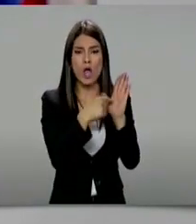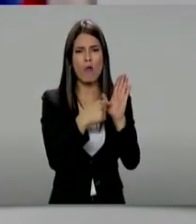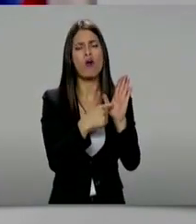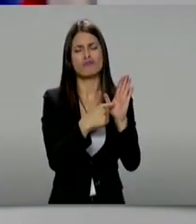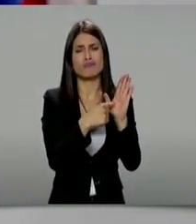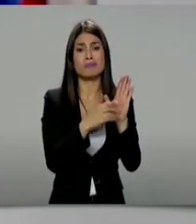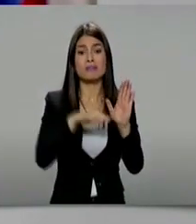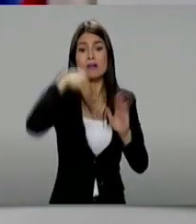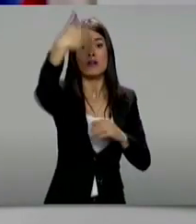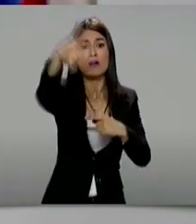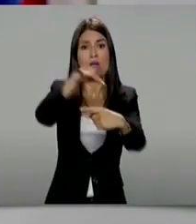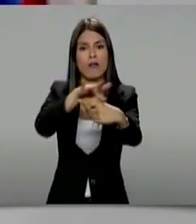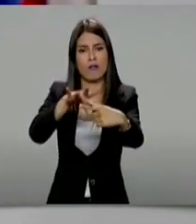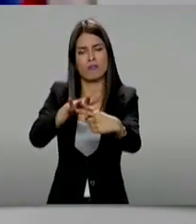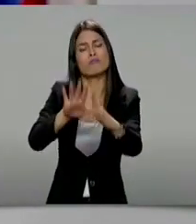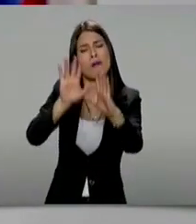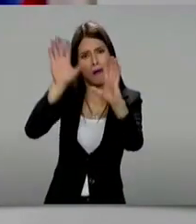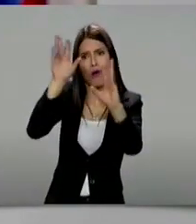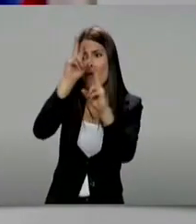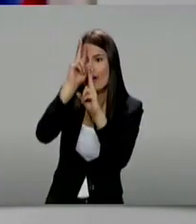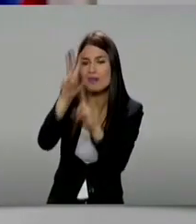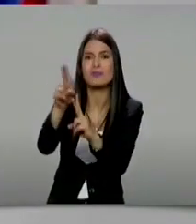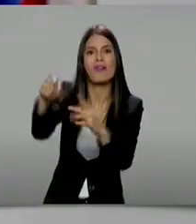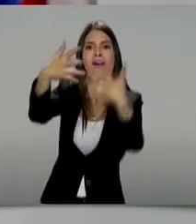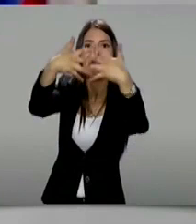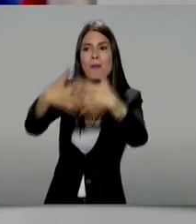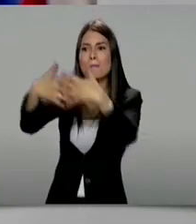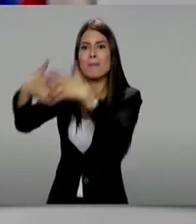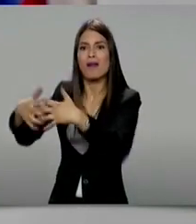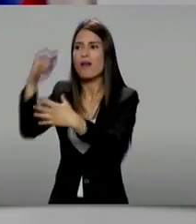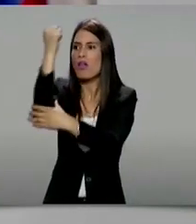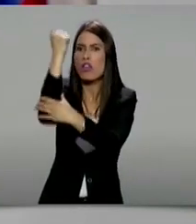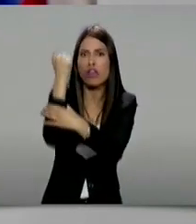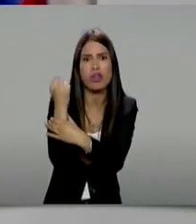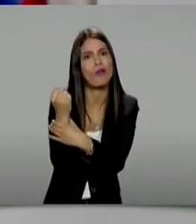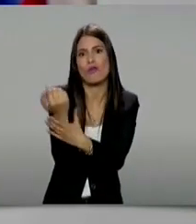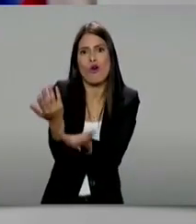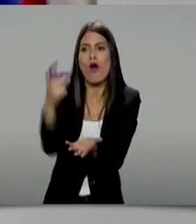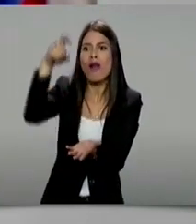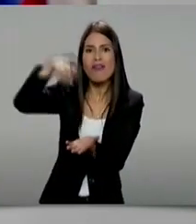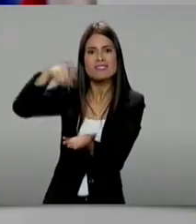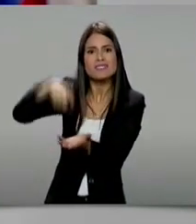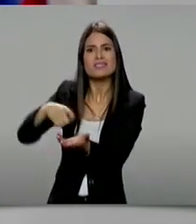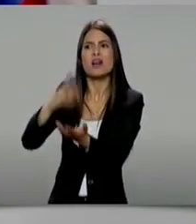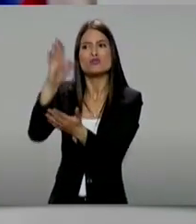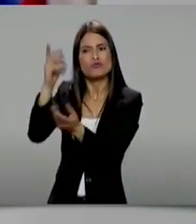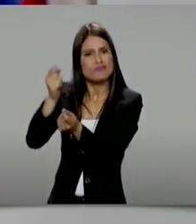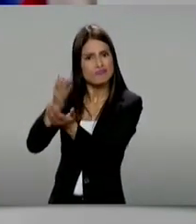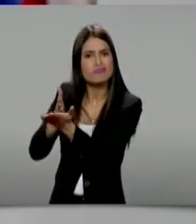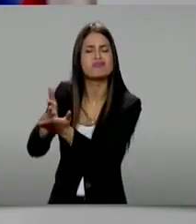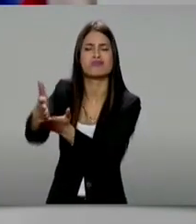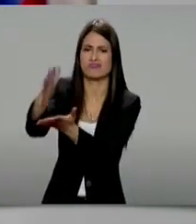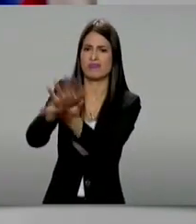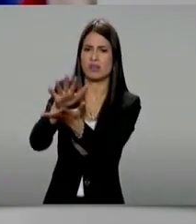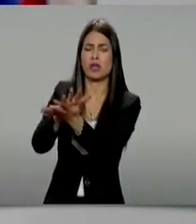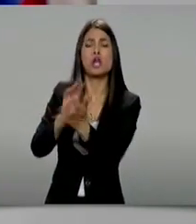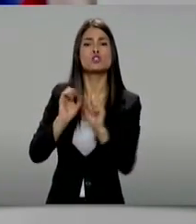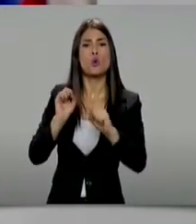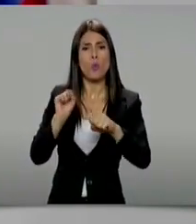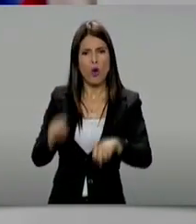respeto al principio de sostenibilidad fiscal y se amplió de 10 a 15